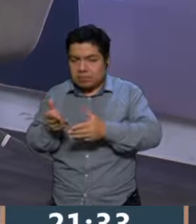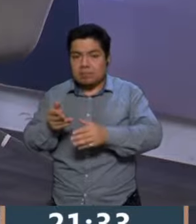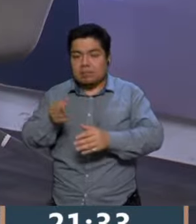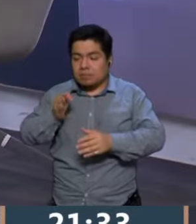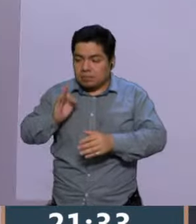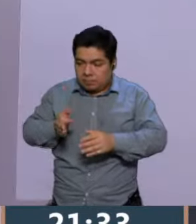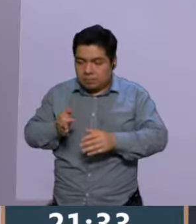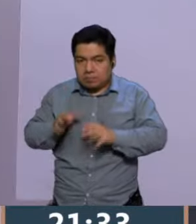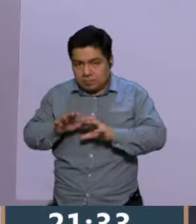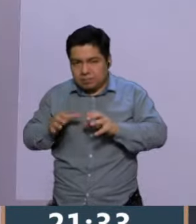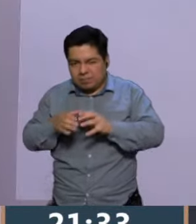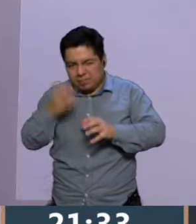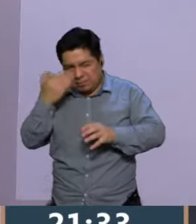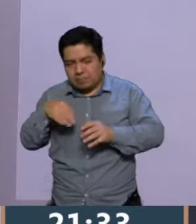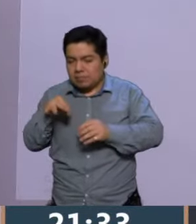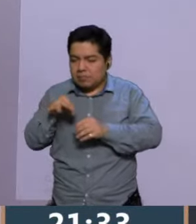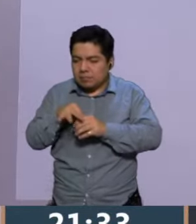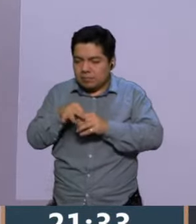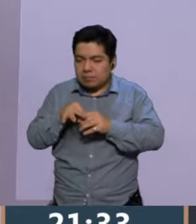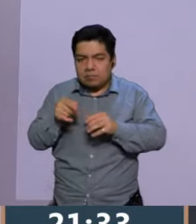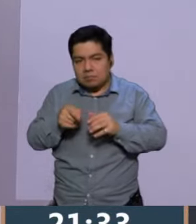también parte de